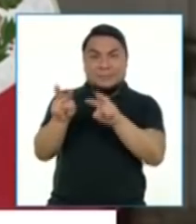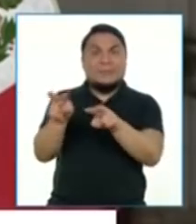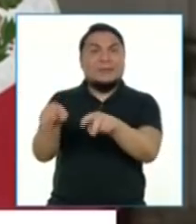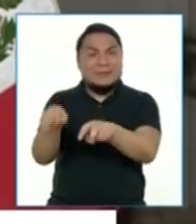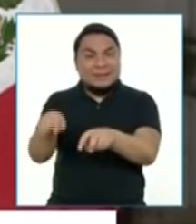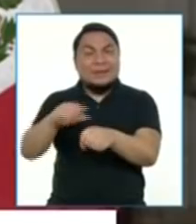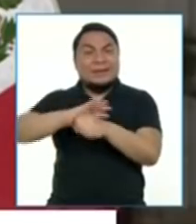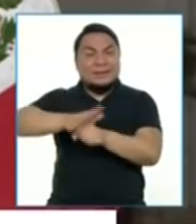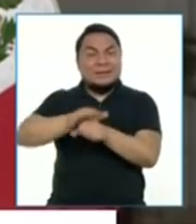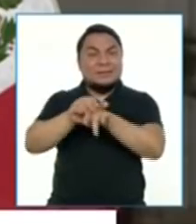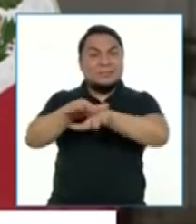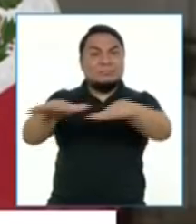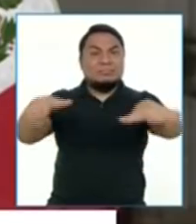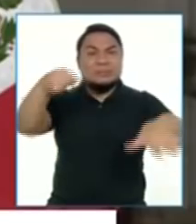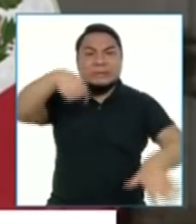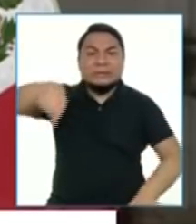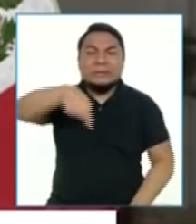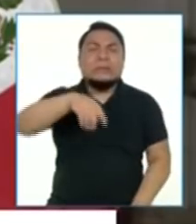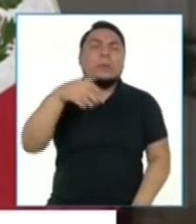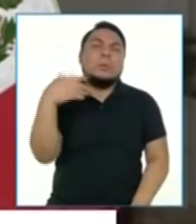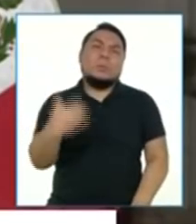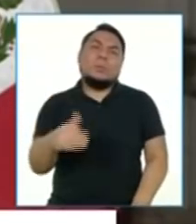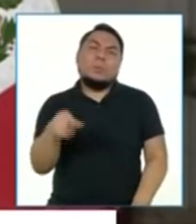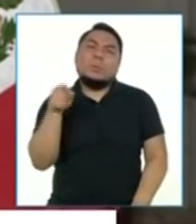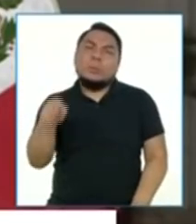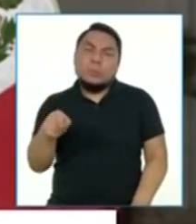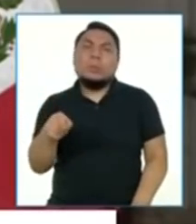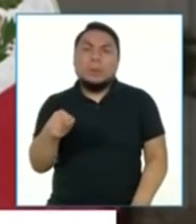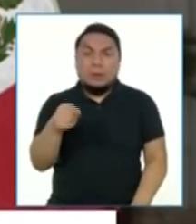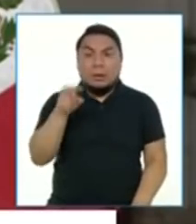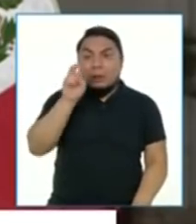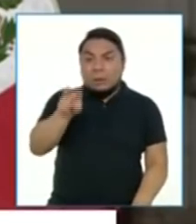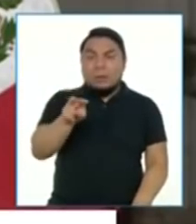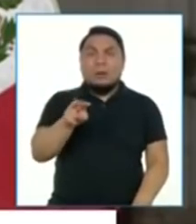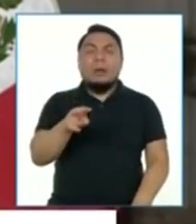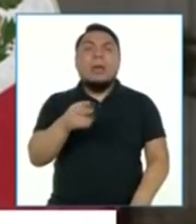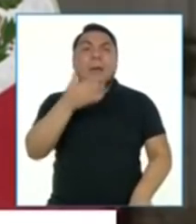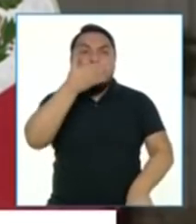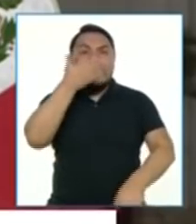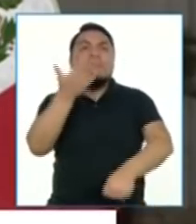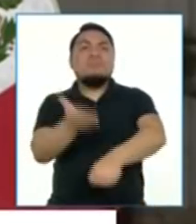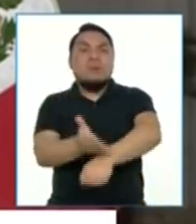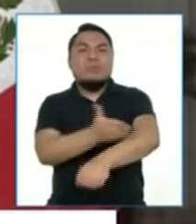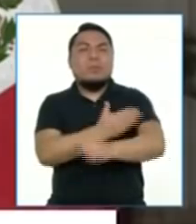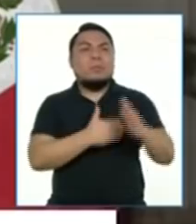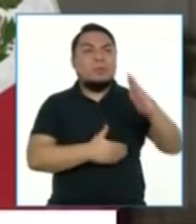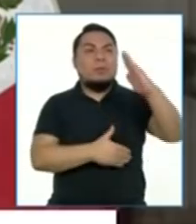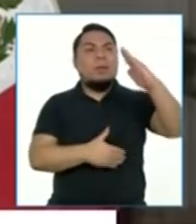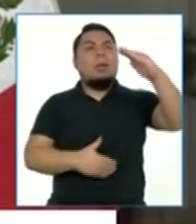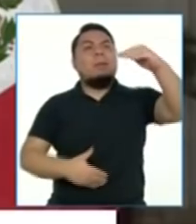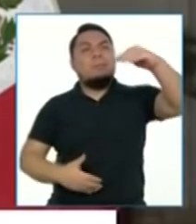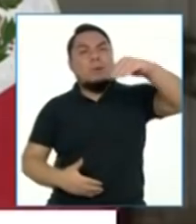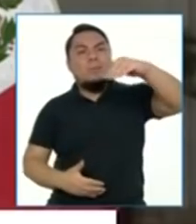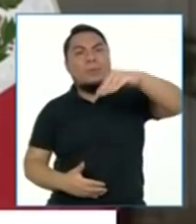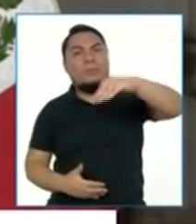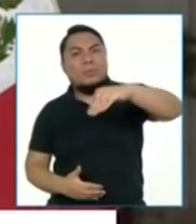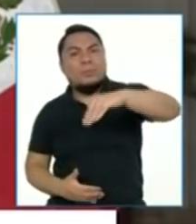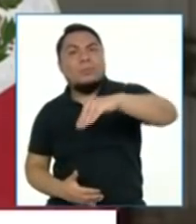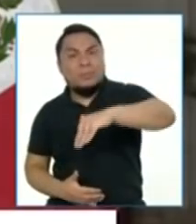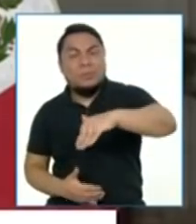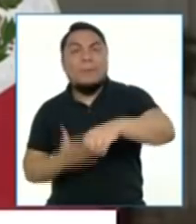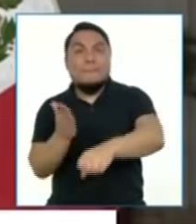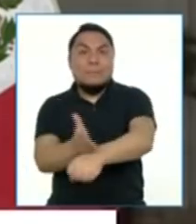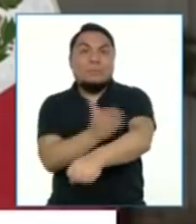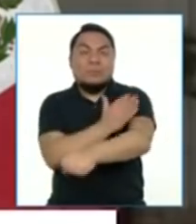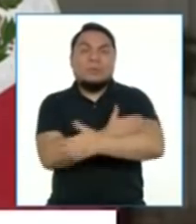puedan postular a cargos públicos pero no le dan ningún rédito el congreso al respecto claro recordemos que ya el